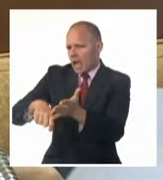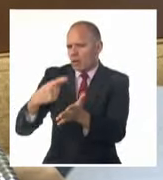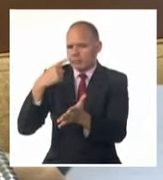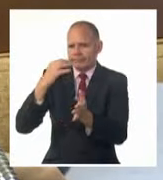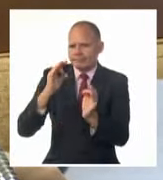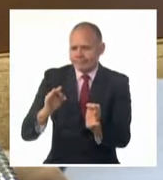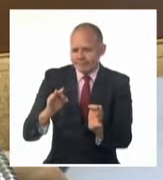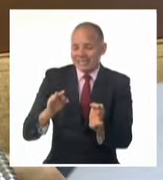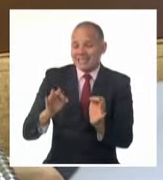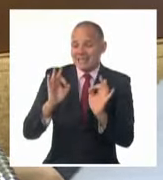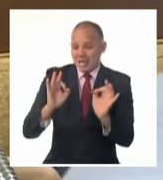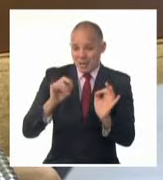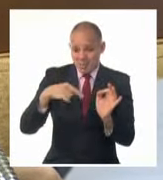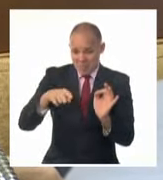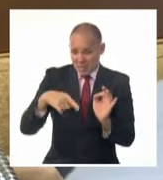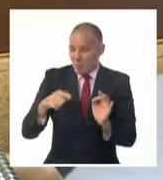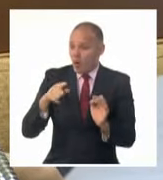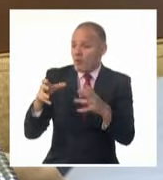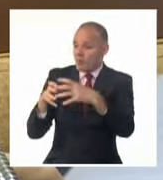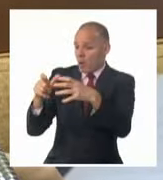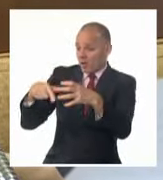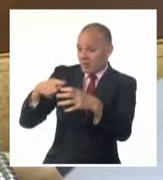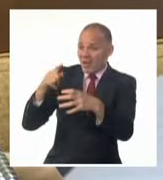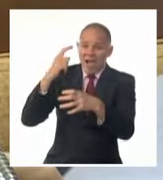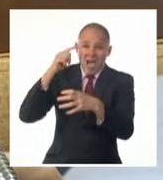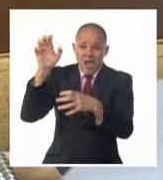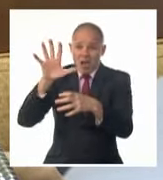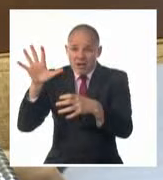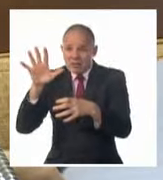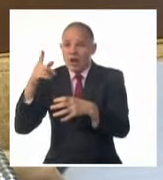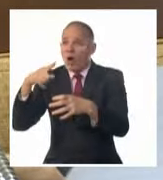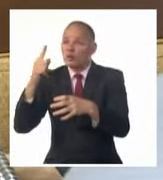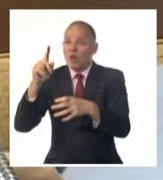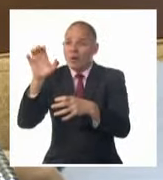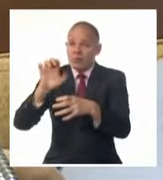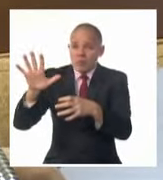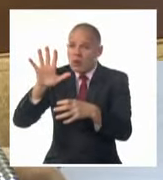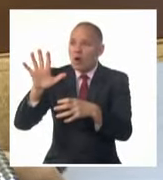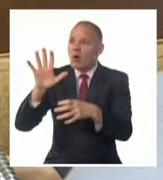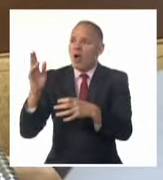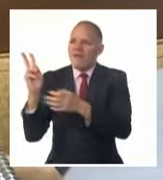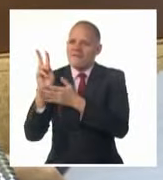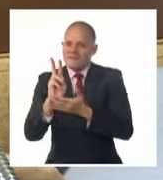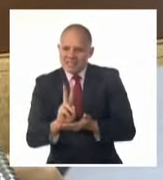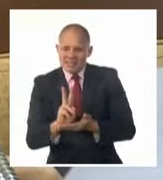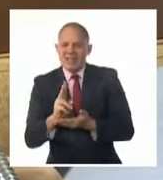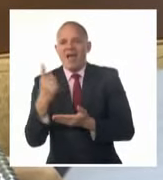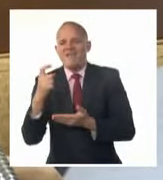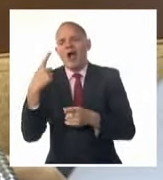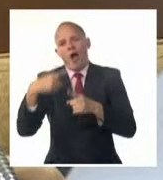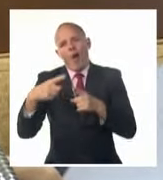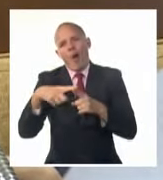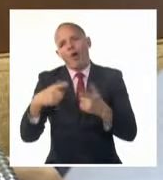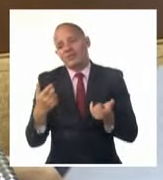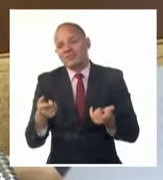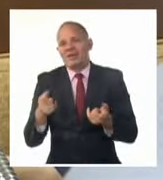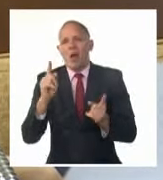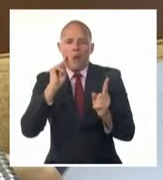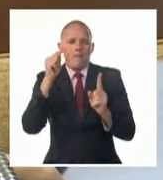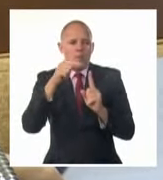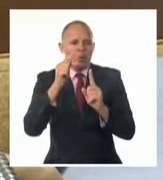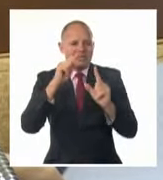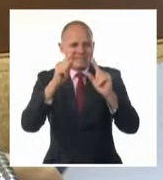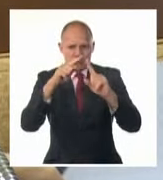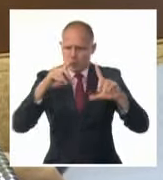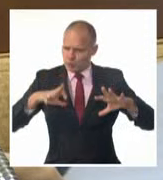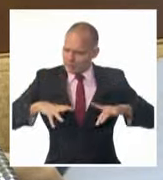este tipo de visitas en otras esferas estratégicas, como la industria, la biotecnología,